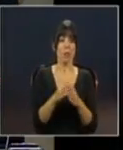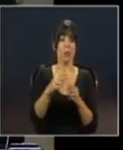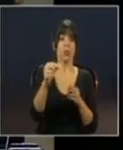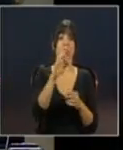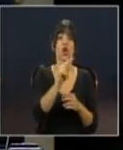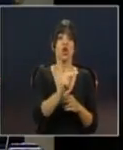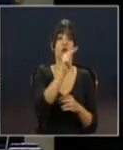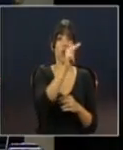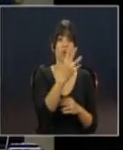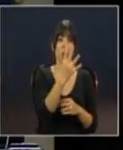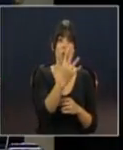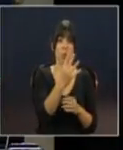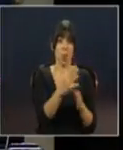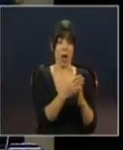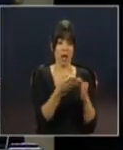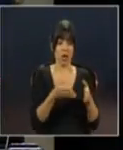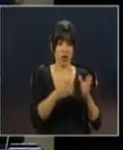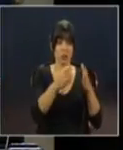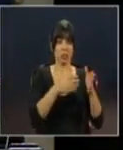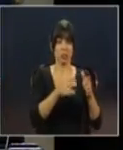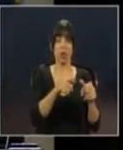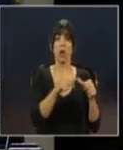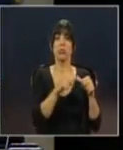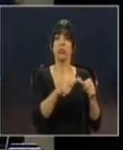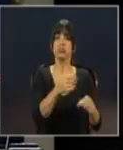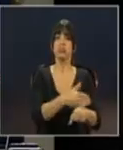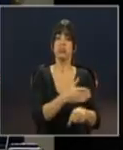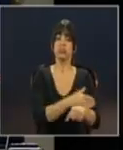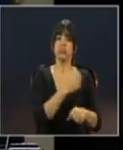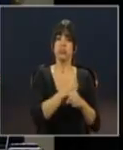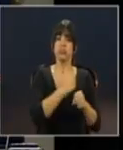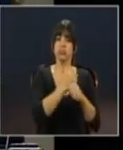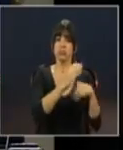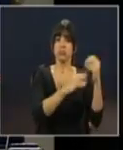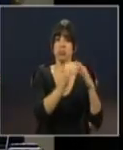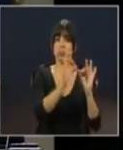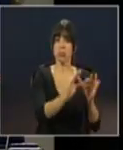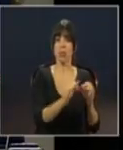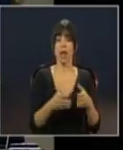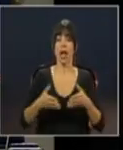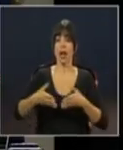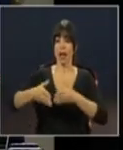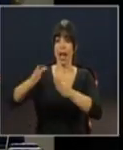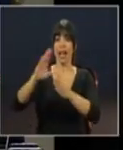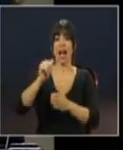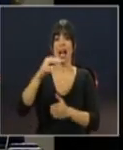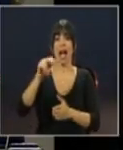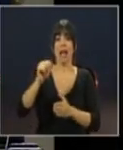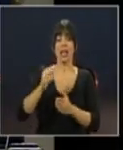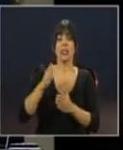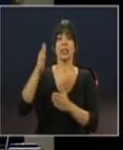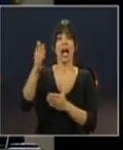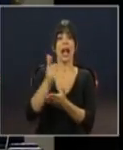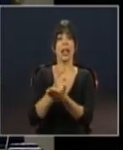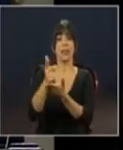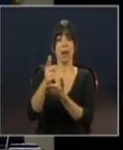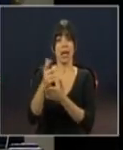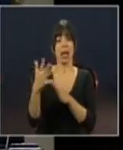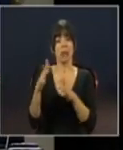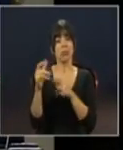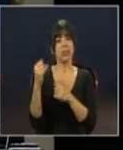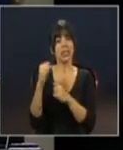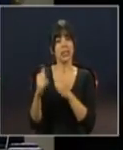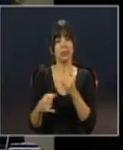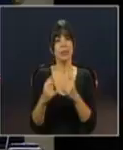carriles, por su parte, avanza sin contratiempos. La entrega de la carretera Cañas-Liberia está prevista para julio de este año y